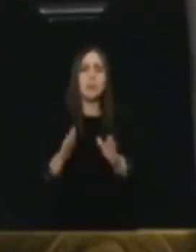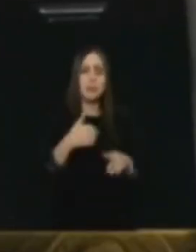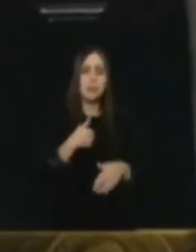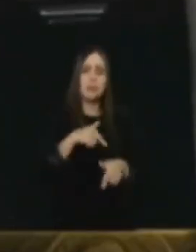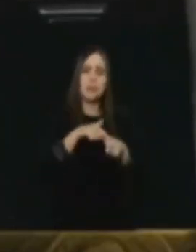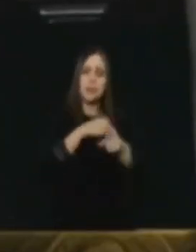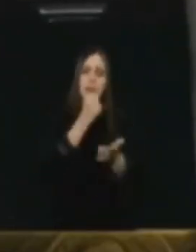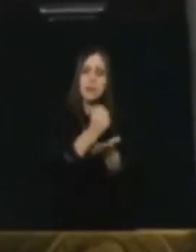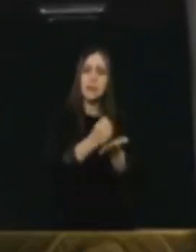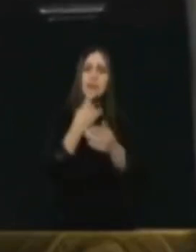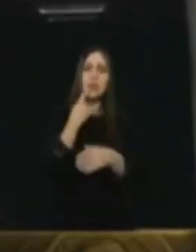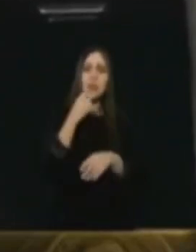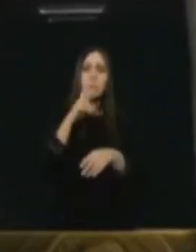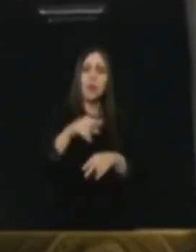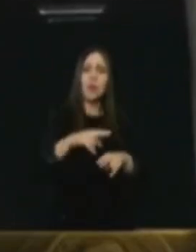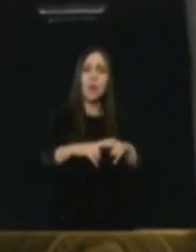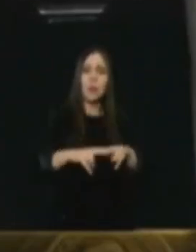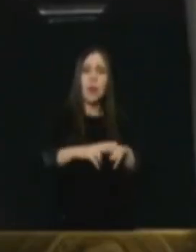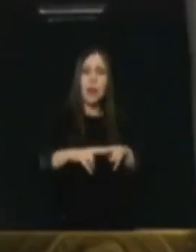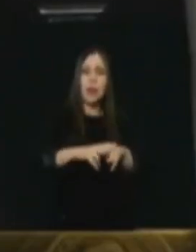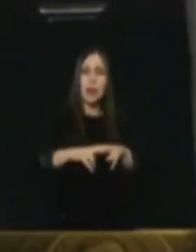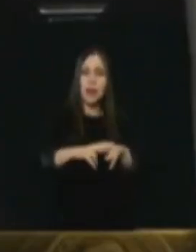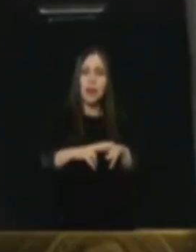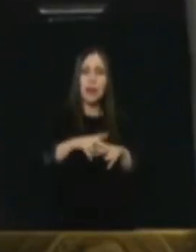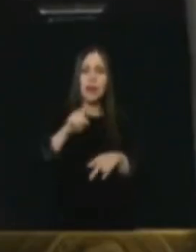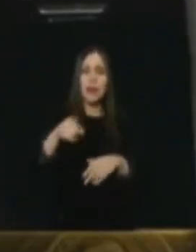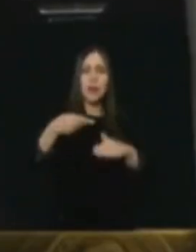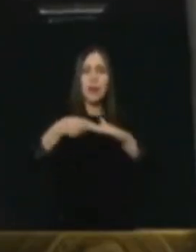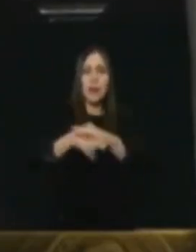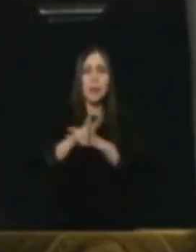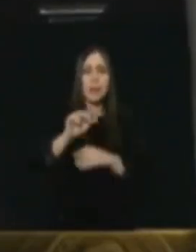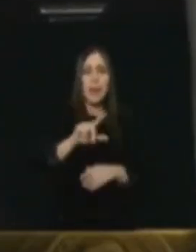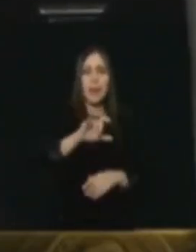del oaxaqueño Demetrio Vallejo en